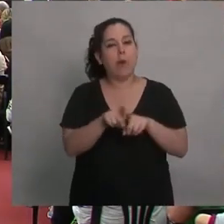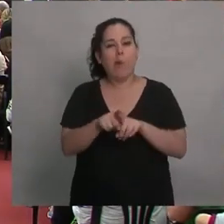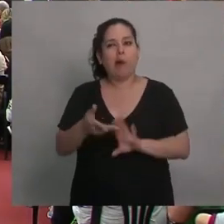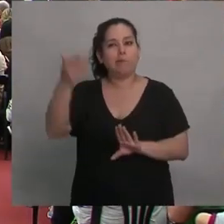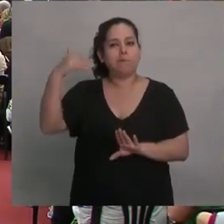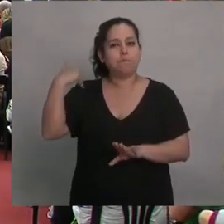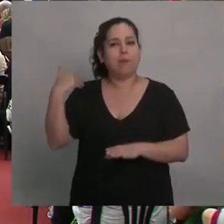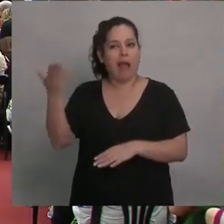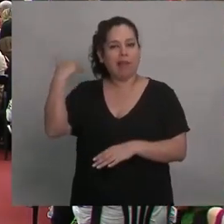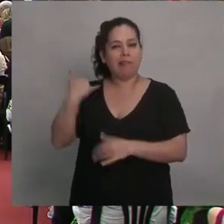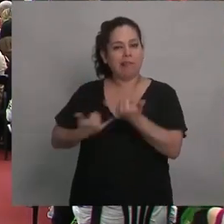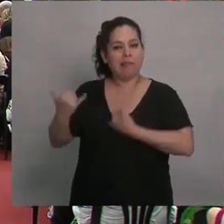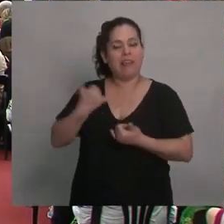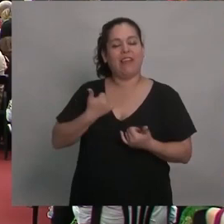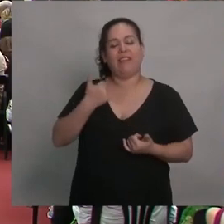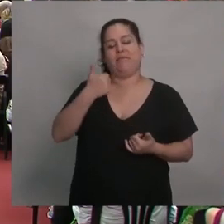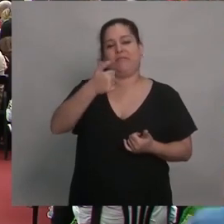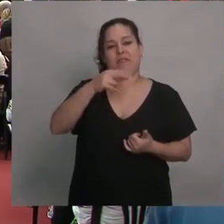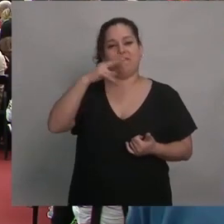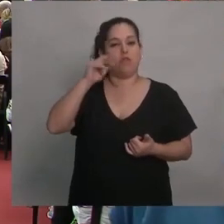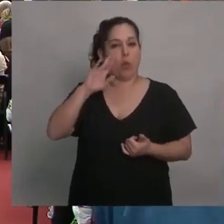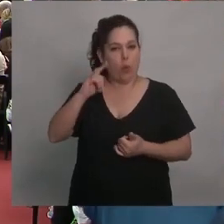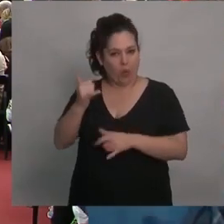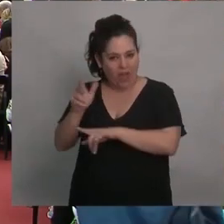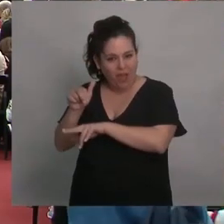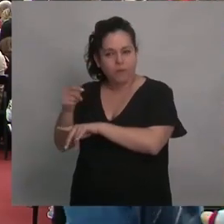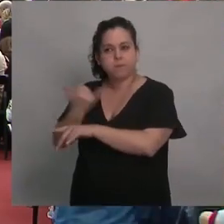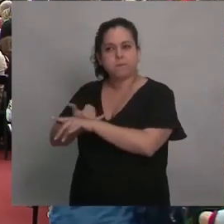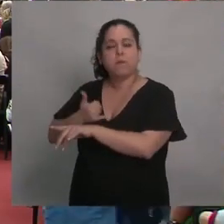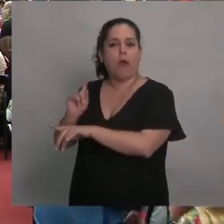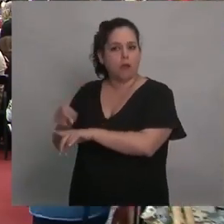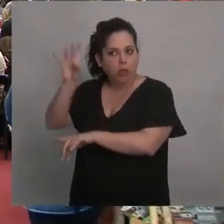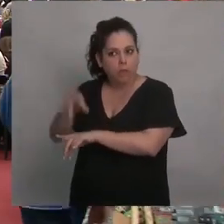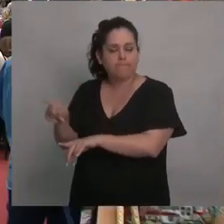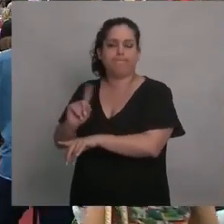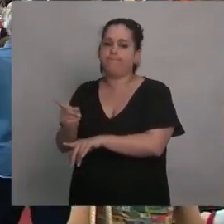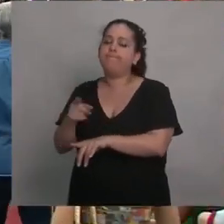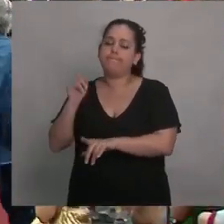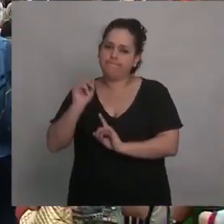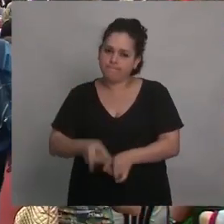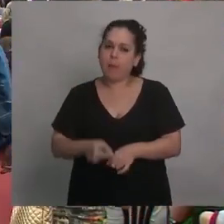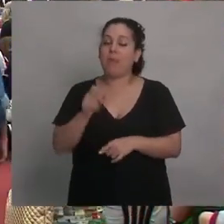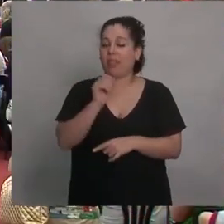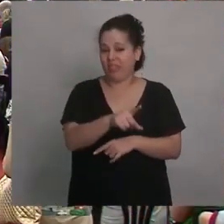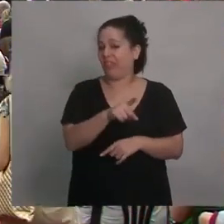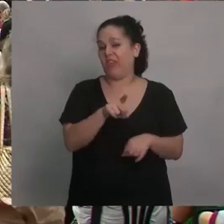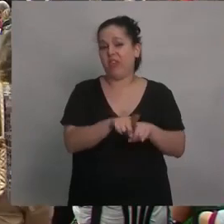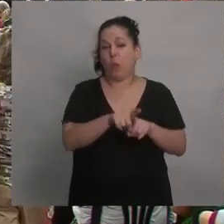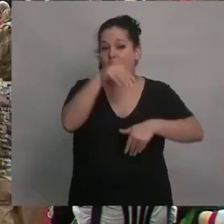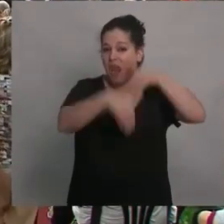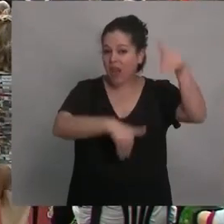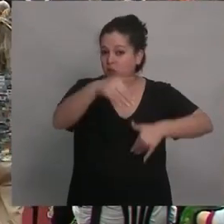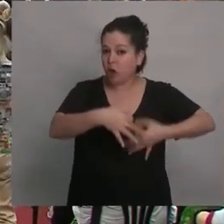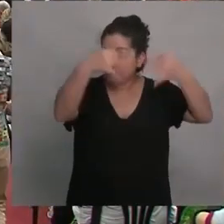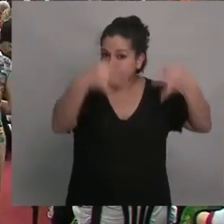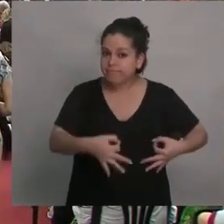enseñó Boaventura de Sousa Santos, sino que ahora está permitiendo que desde la legitimidad electoral